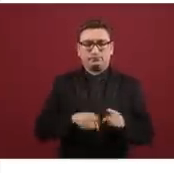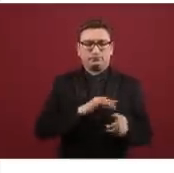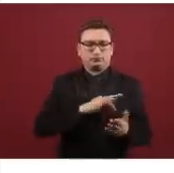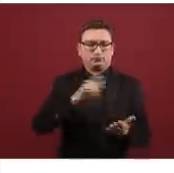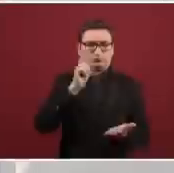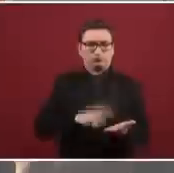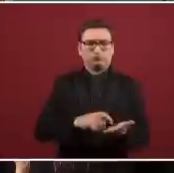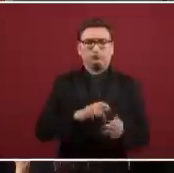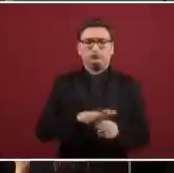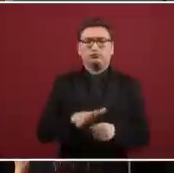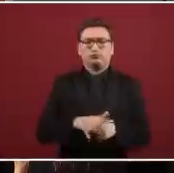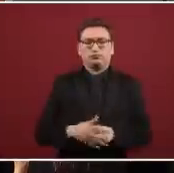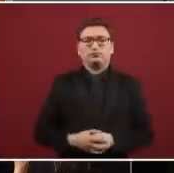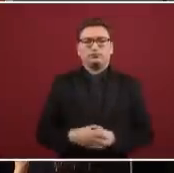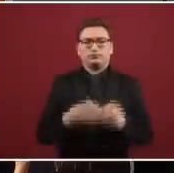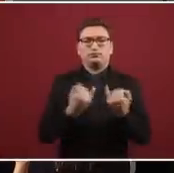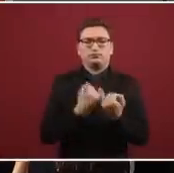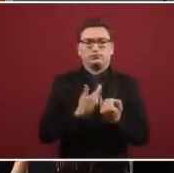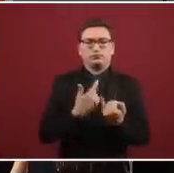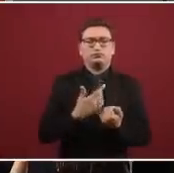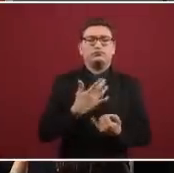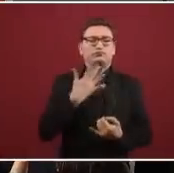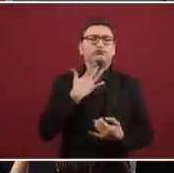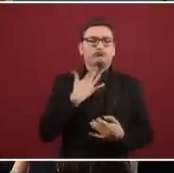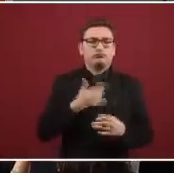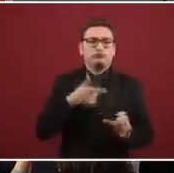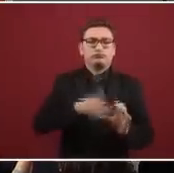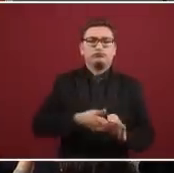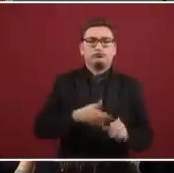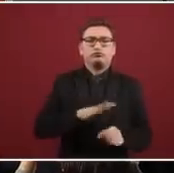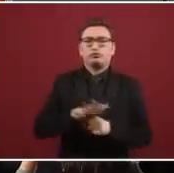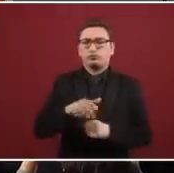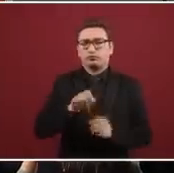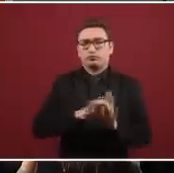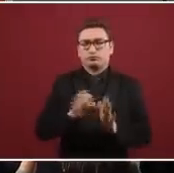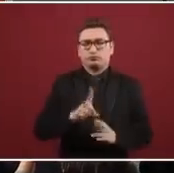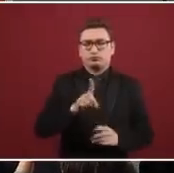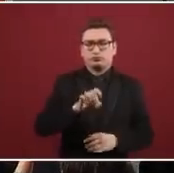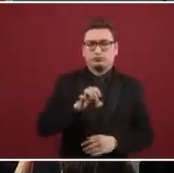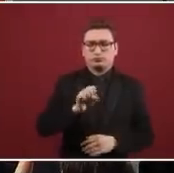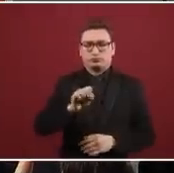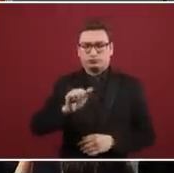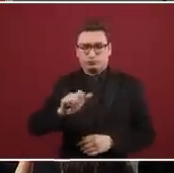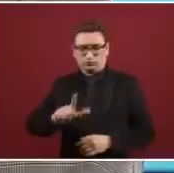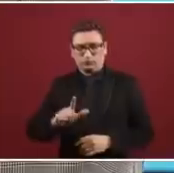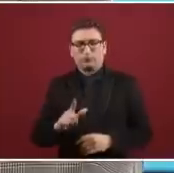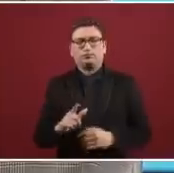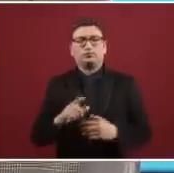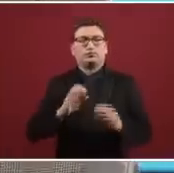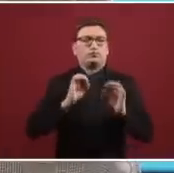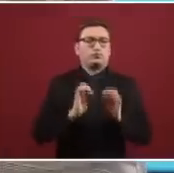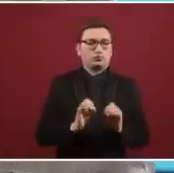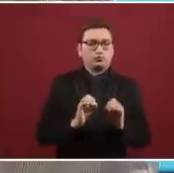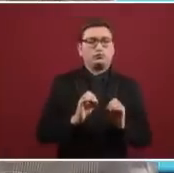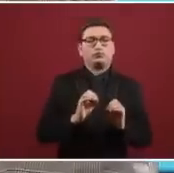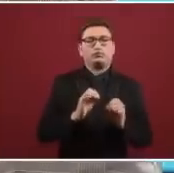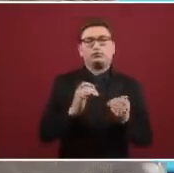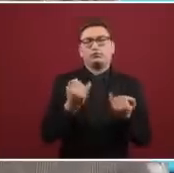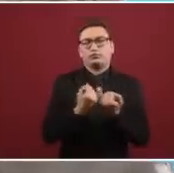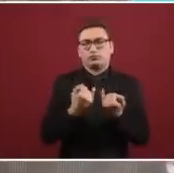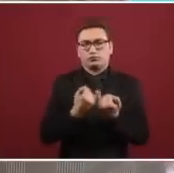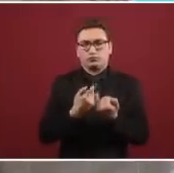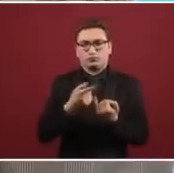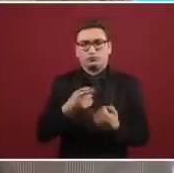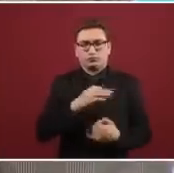que seleccionas el tipo de combustible. Si lo que consumes es diésel o premium o gasolina